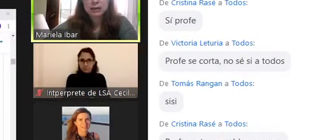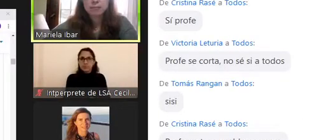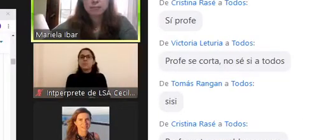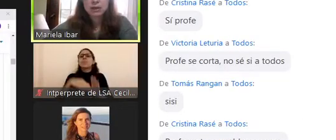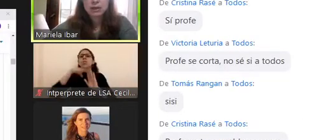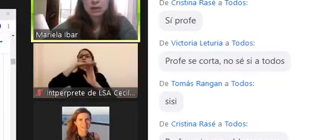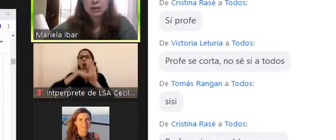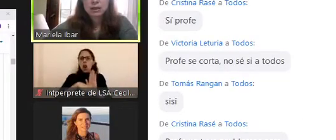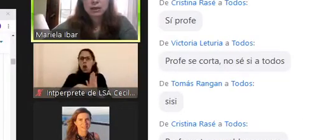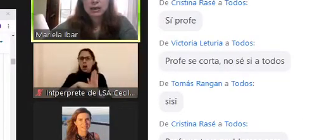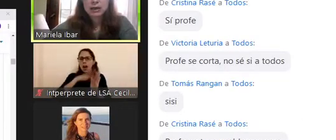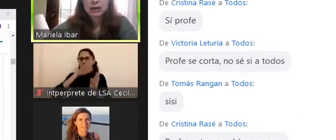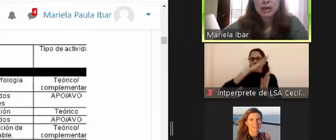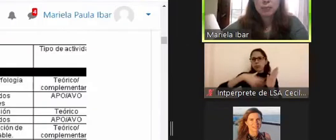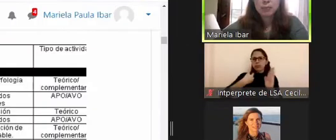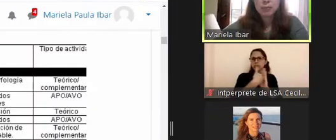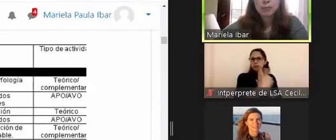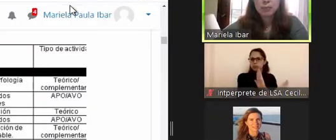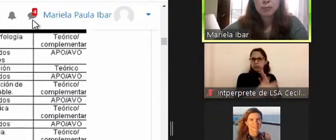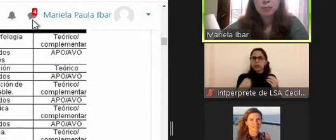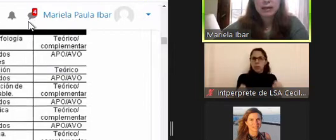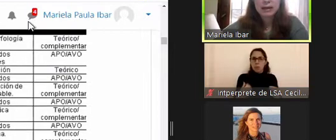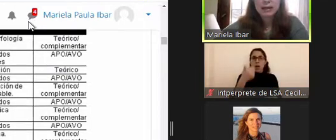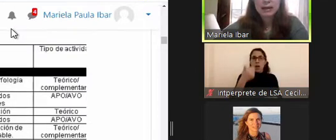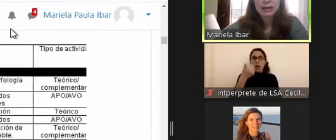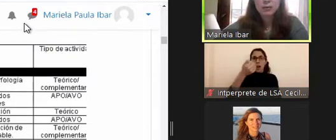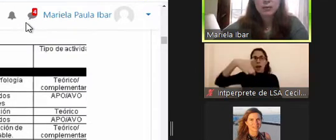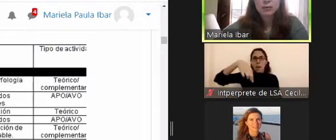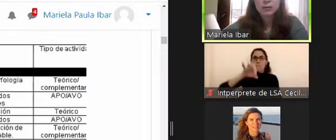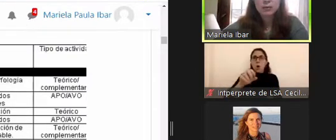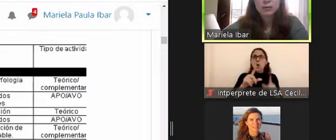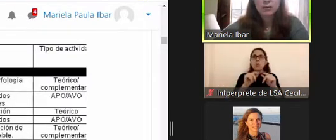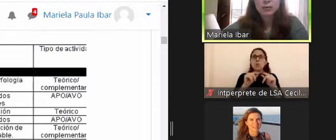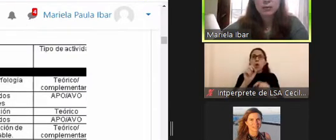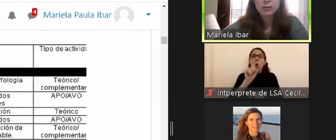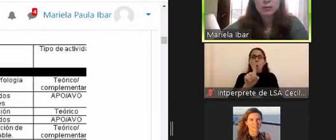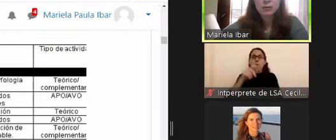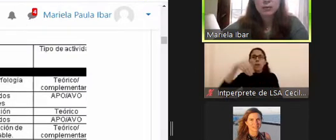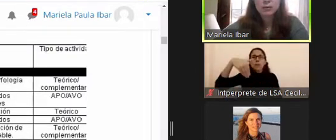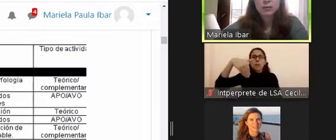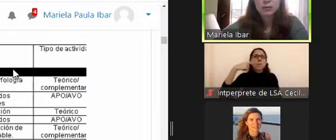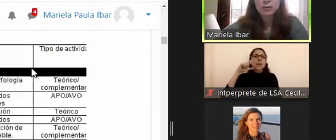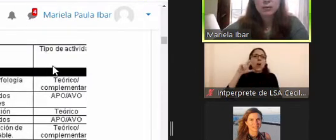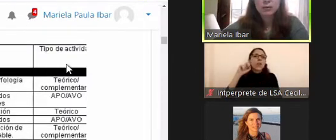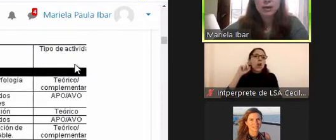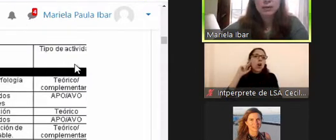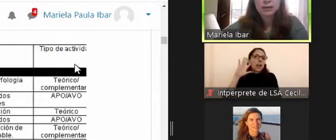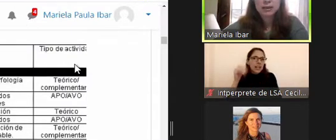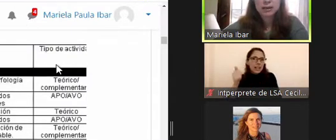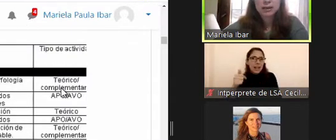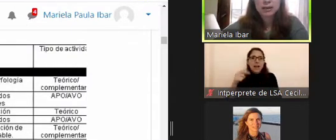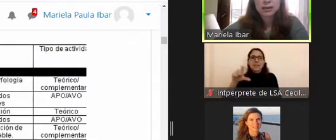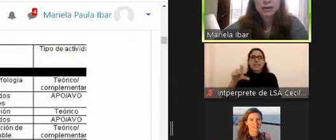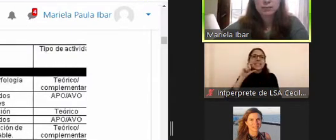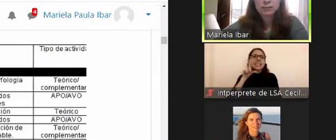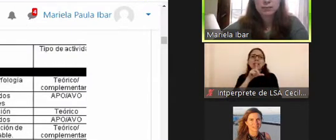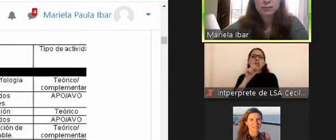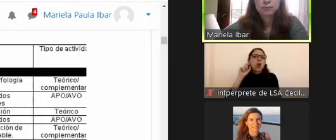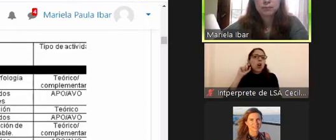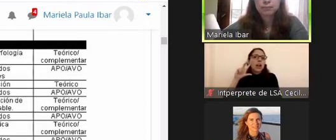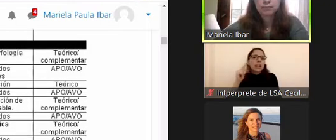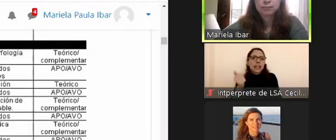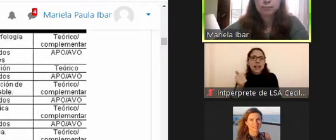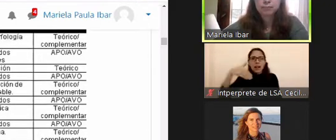cronograma. La APO 1 es de microbiología, citología y morfología bacteriana.